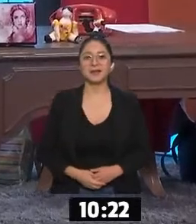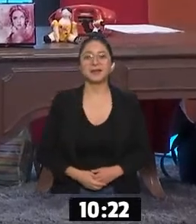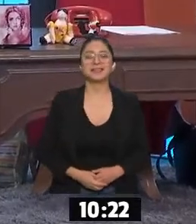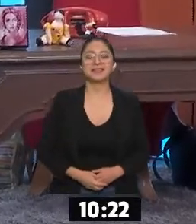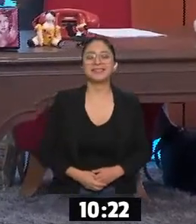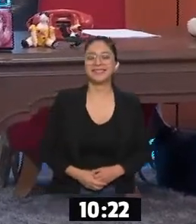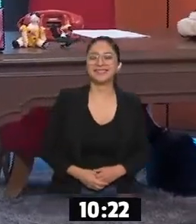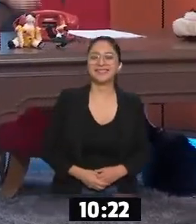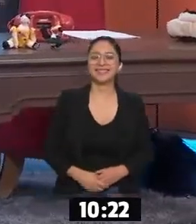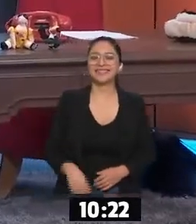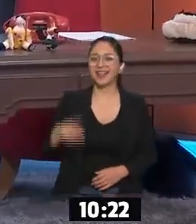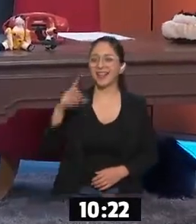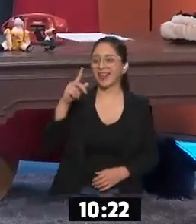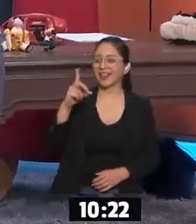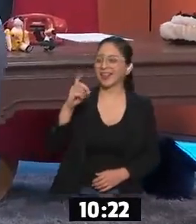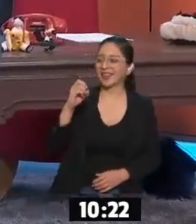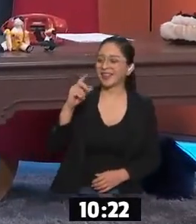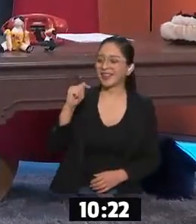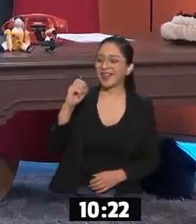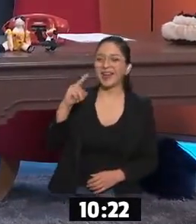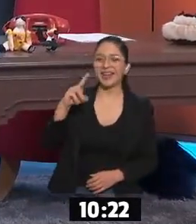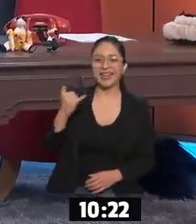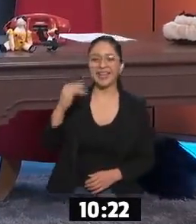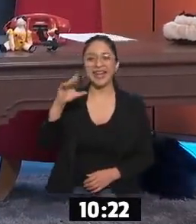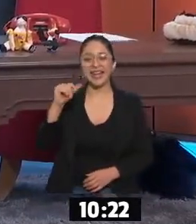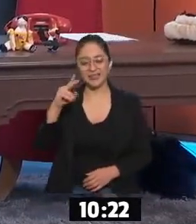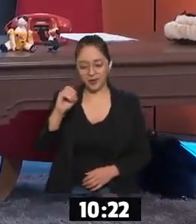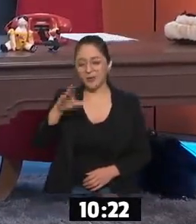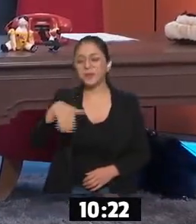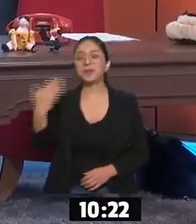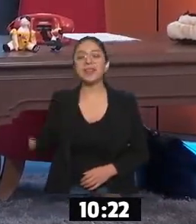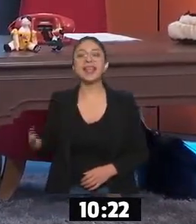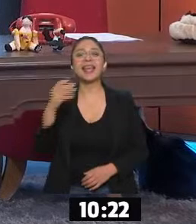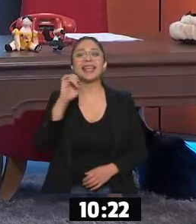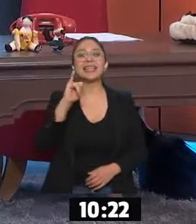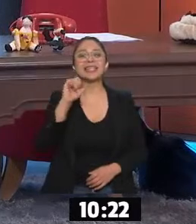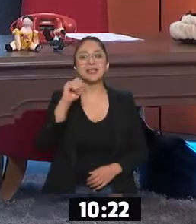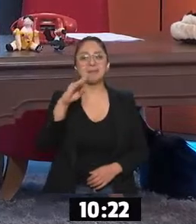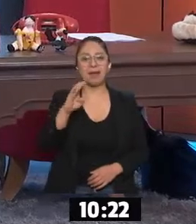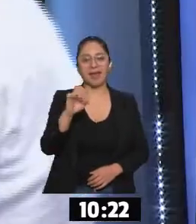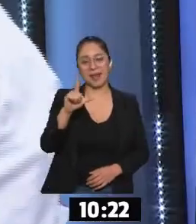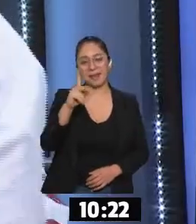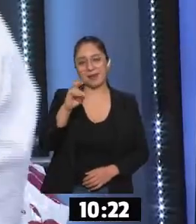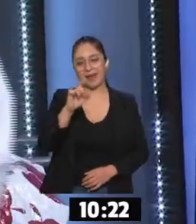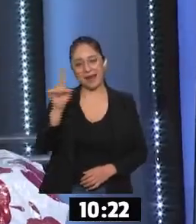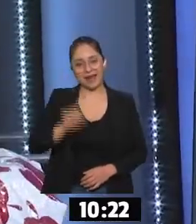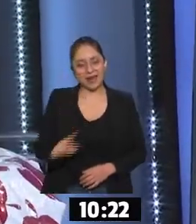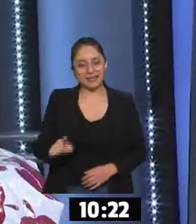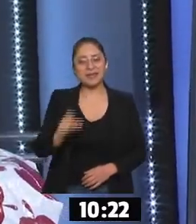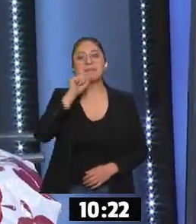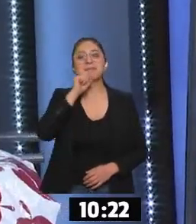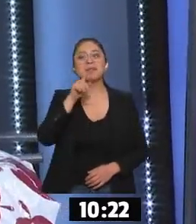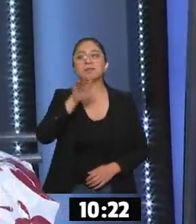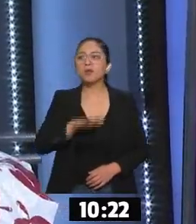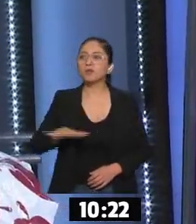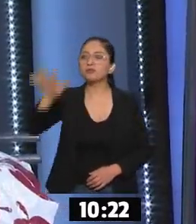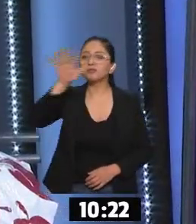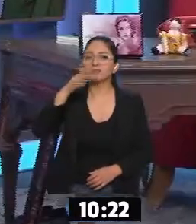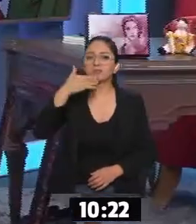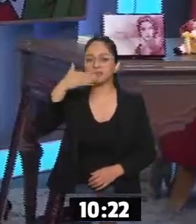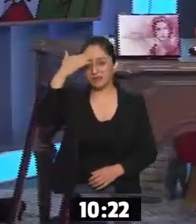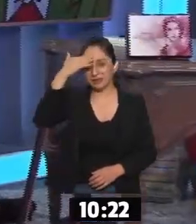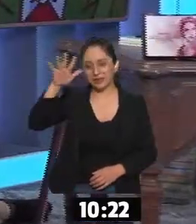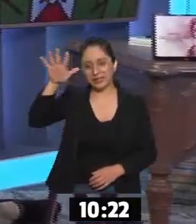Perreito. Para Doni Castro. Para Ismael Pérez. Hasta allá, lejano oriente.